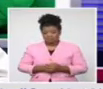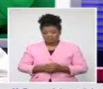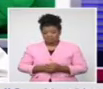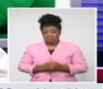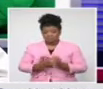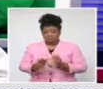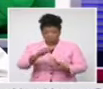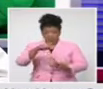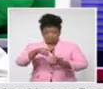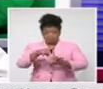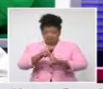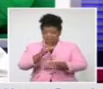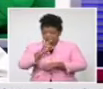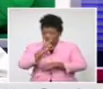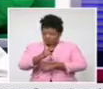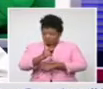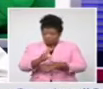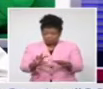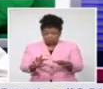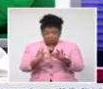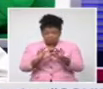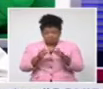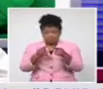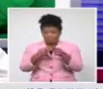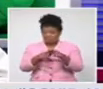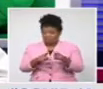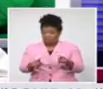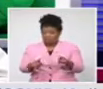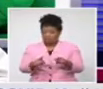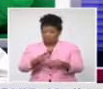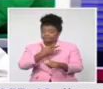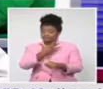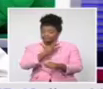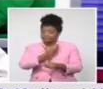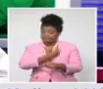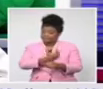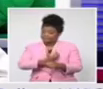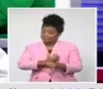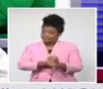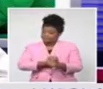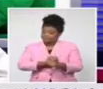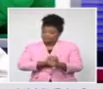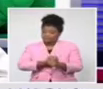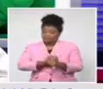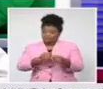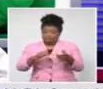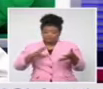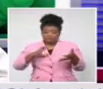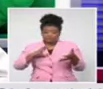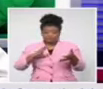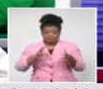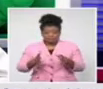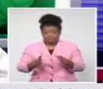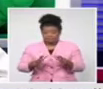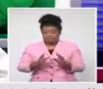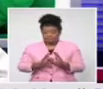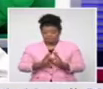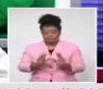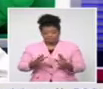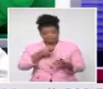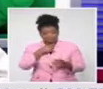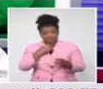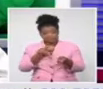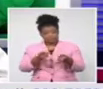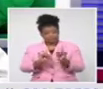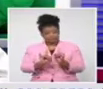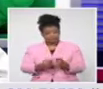intensiva, pero lamentablemente después de presentar un grupo de complicaciones, el paciente